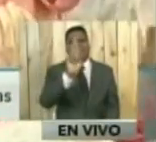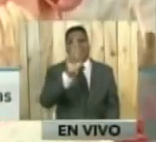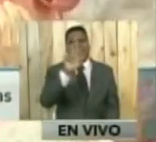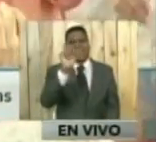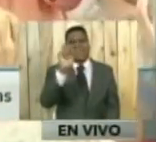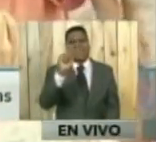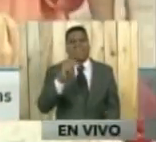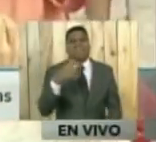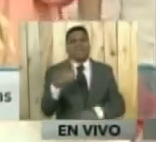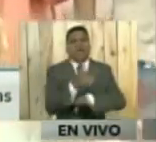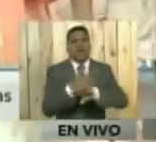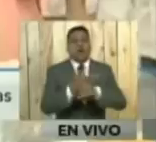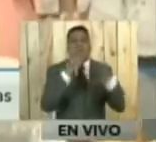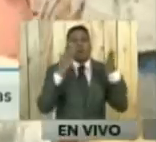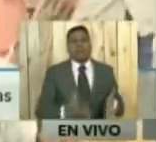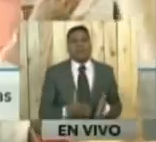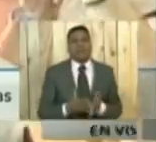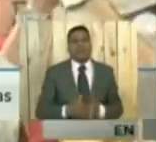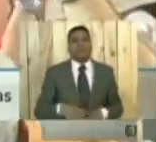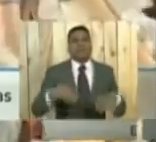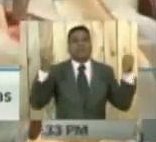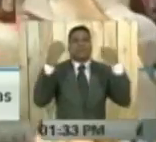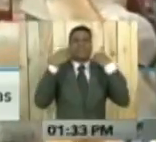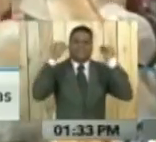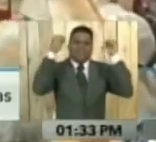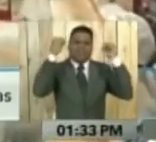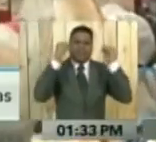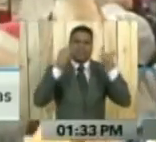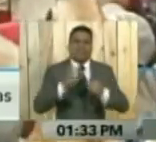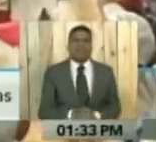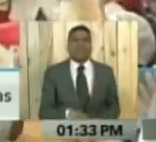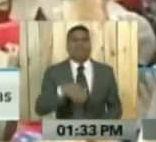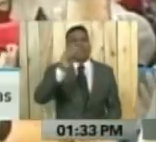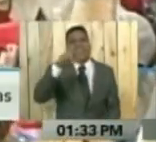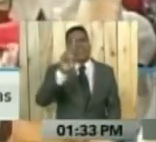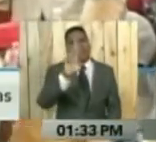Gobernador del estado de Aragua, ¡que viva Aragua!